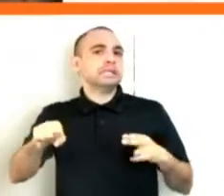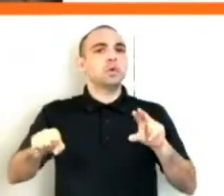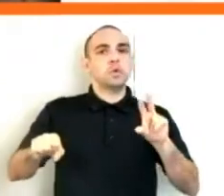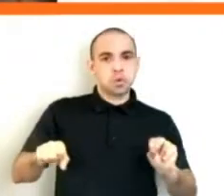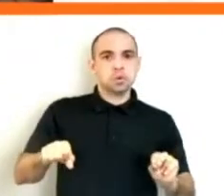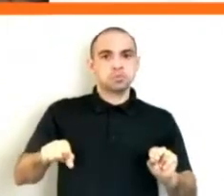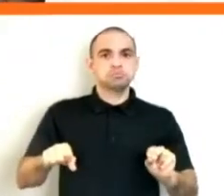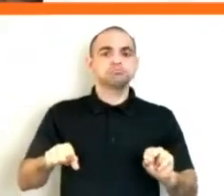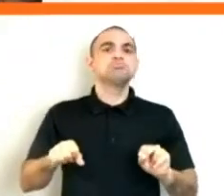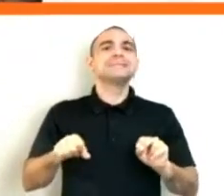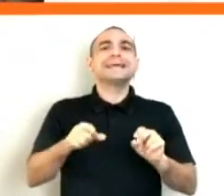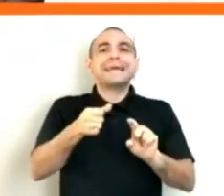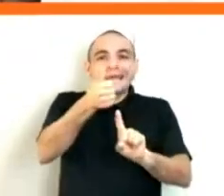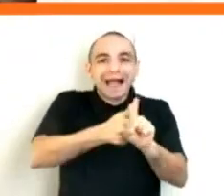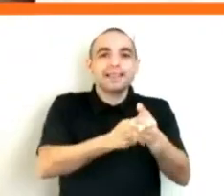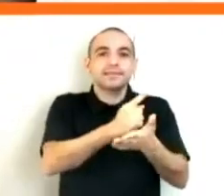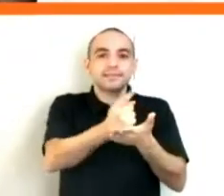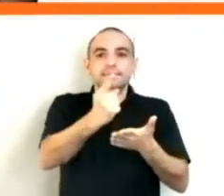igual en cada semana.